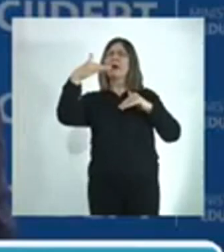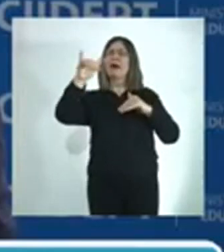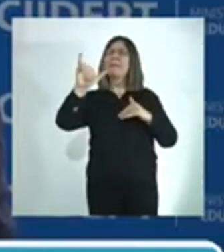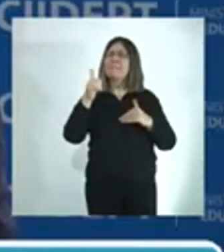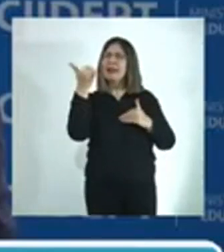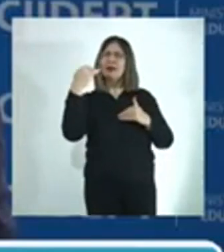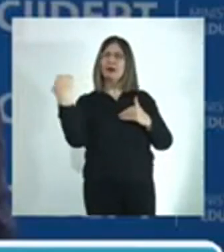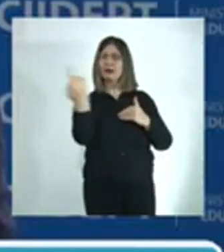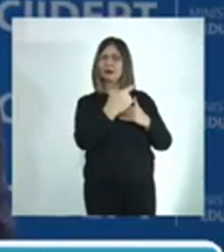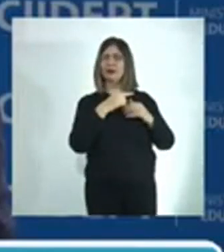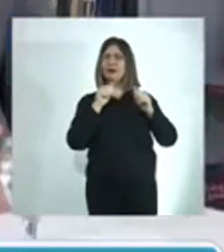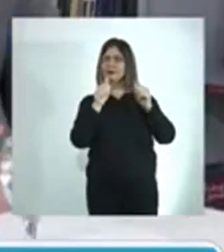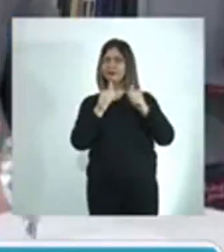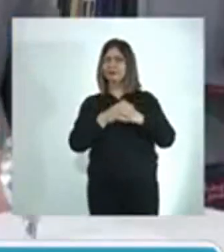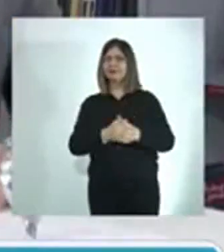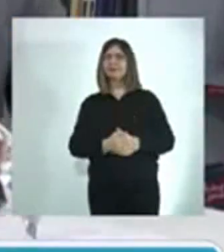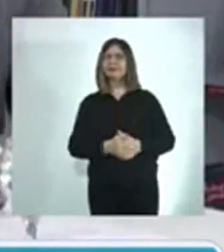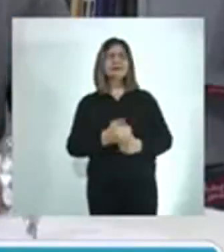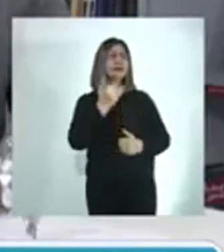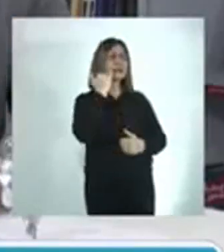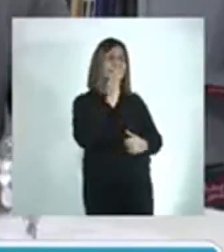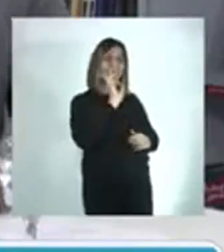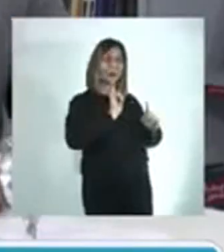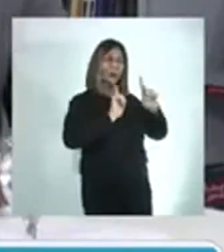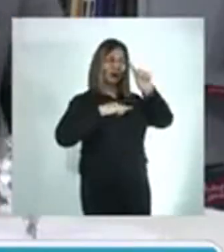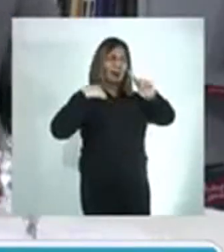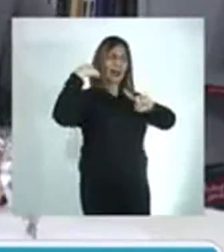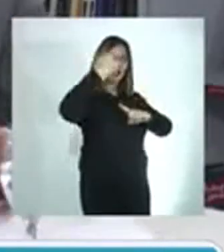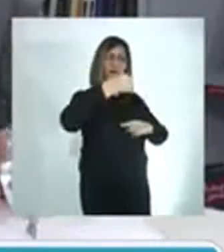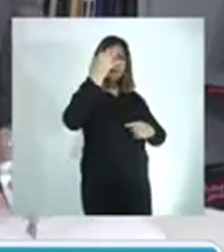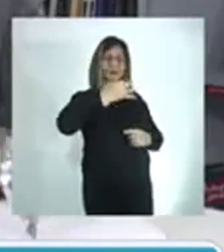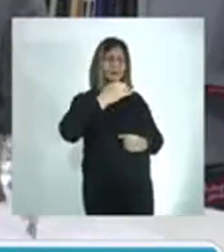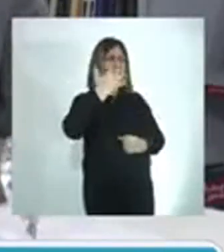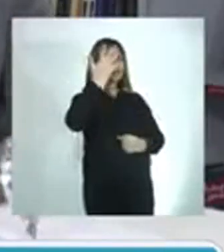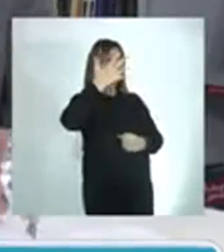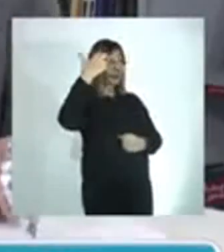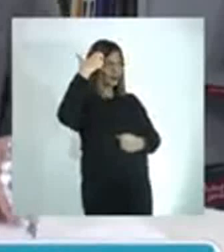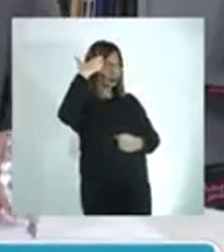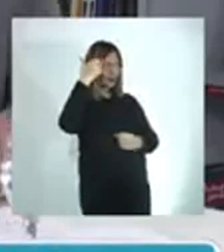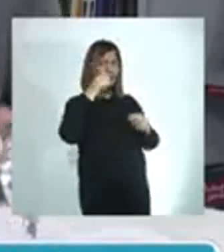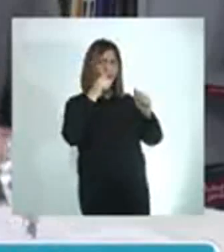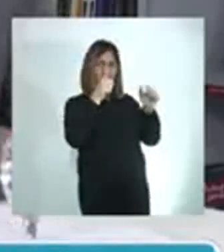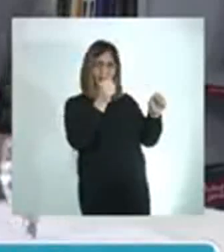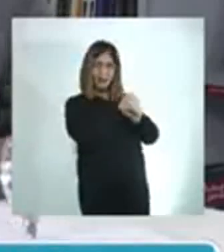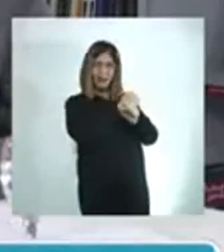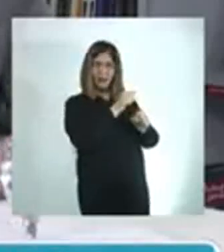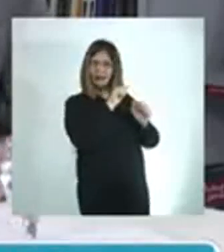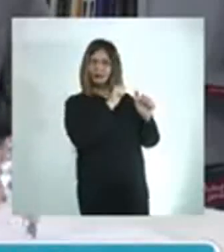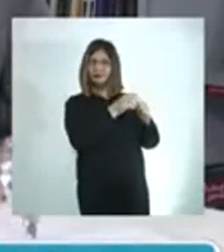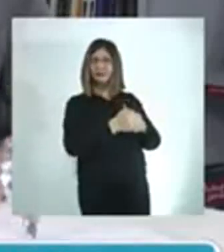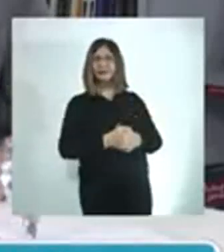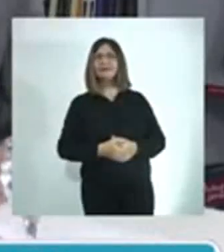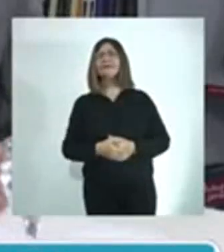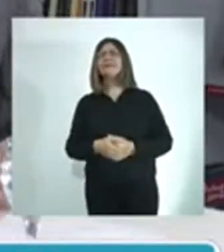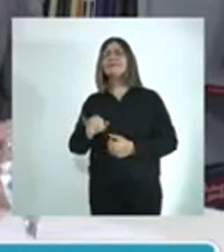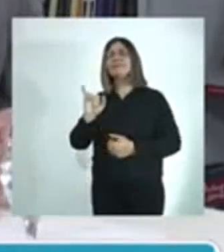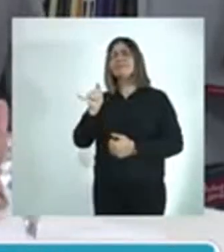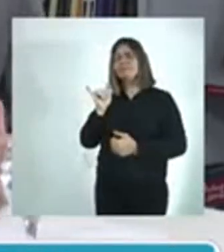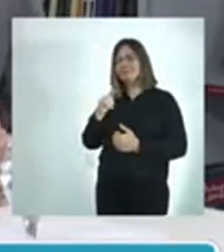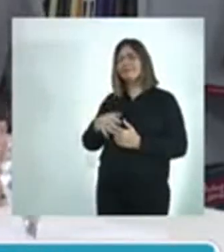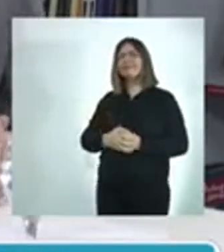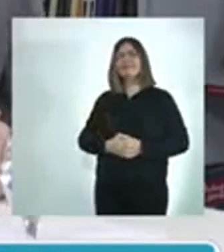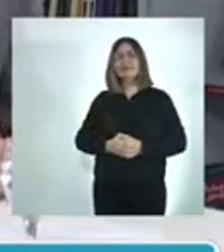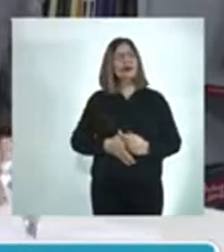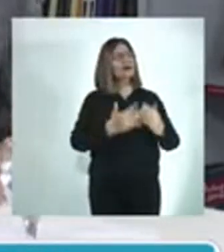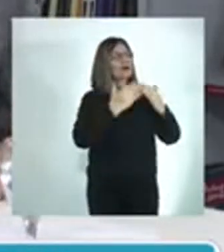Perfecto. Compromiso asumido, ¿no? Compromiso asumido. El año 2021 se viene entonces el quinto Congreso Internacional de Educación. Queremos